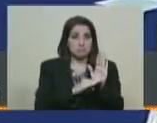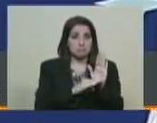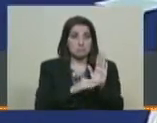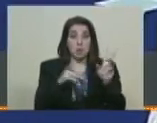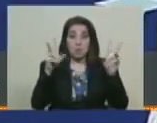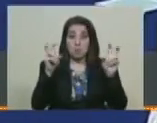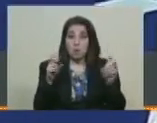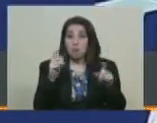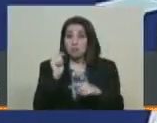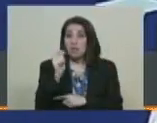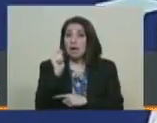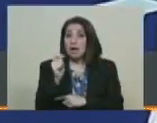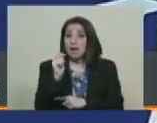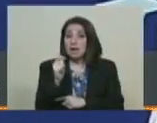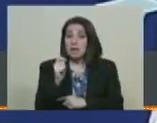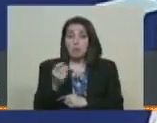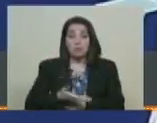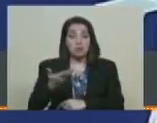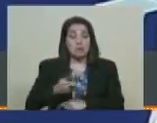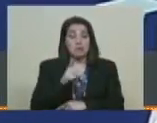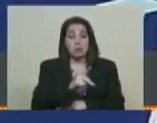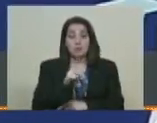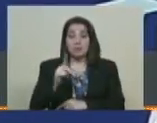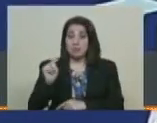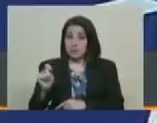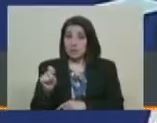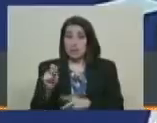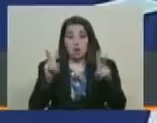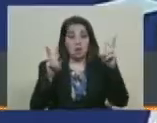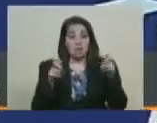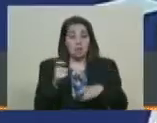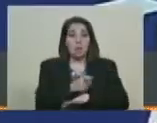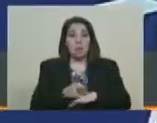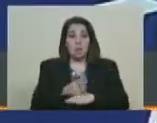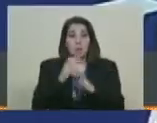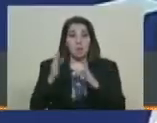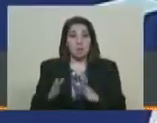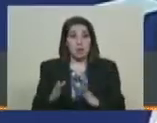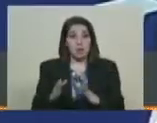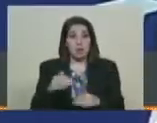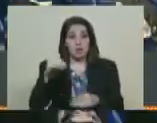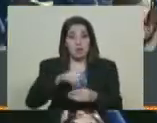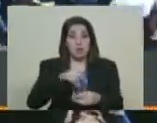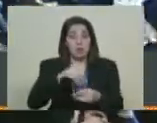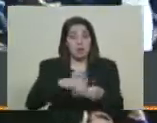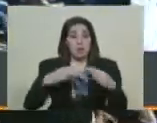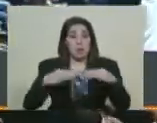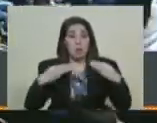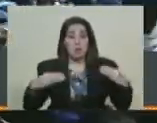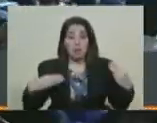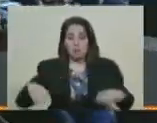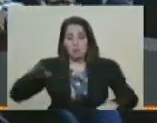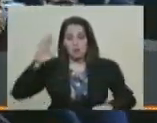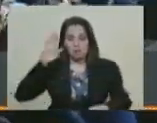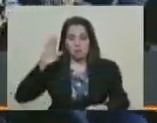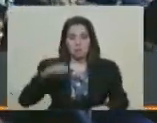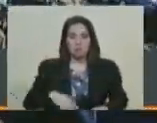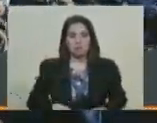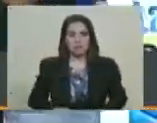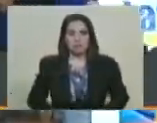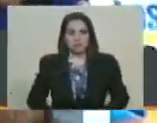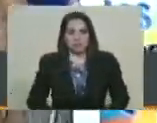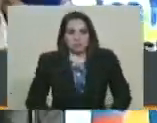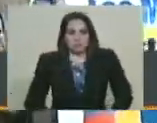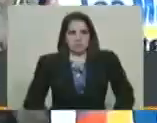Nuevas tareas vienen para el PPT en el nuevo gobierno que voy a presidir por el voto popular. Me comprometo